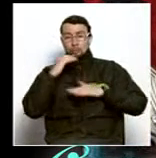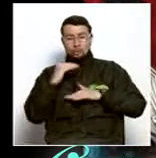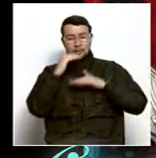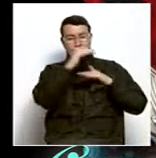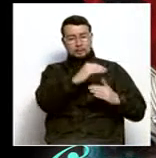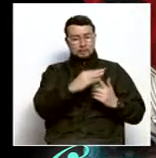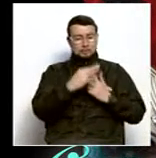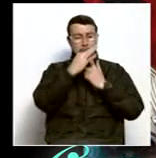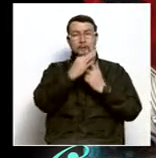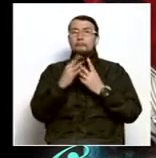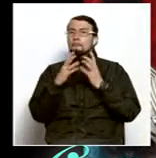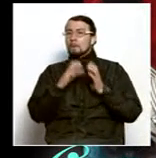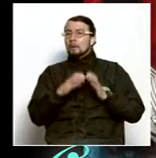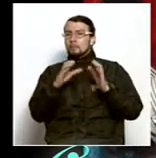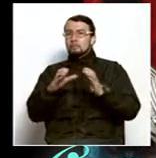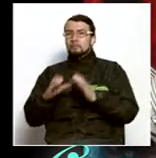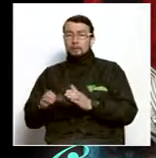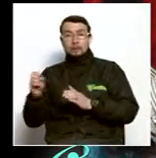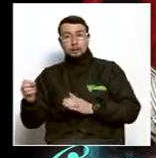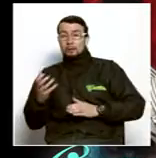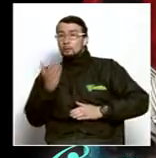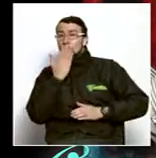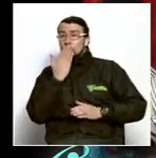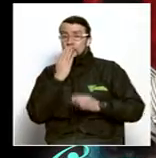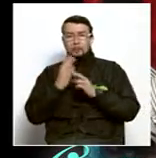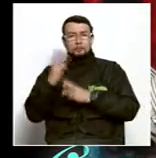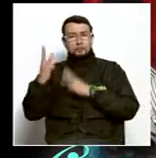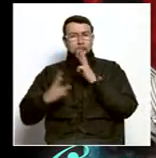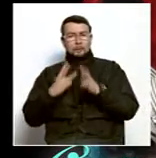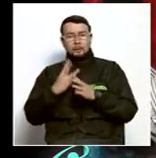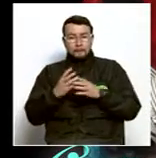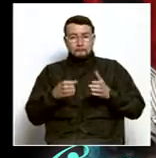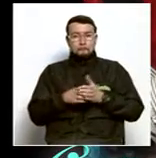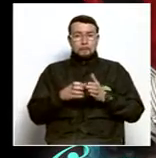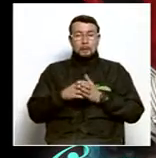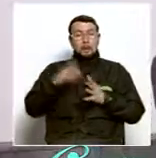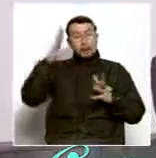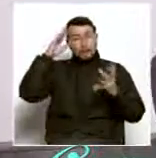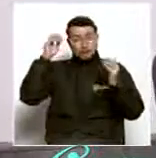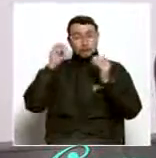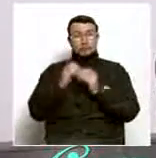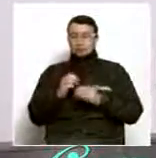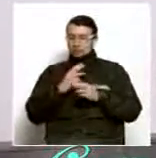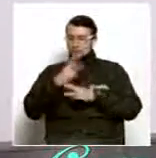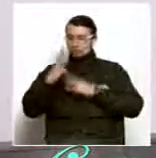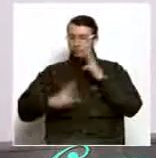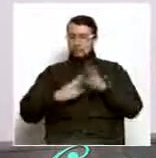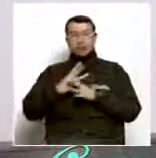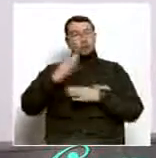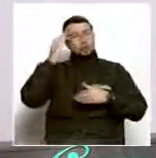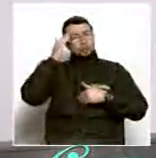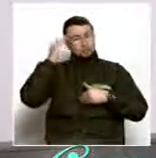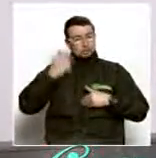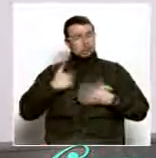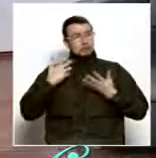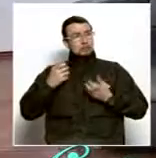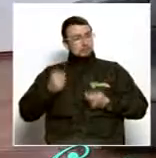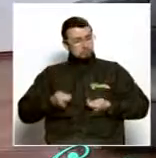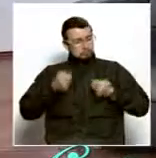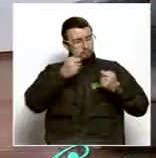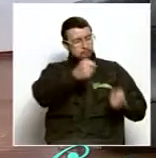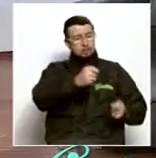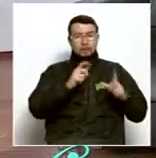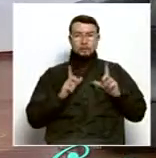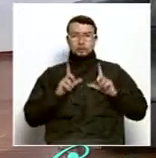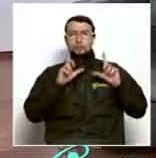de parte de todas las comunidades ancestrales del mundo y de parte pues del Pacto Mundial Consciente. Le queremos hacer entrega de un diploma, ¿sí?